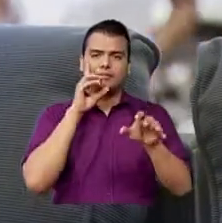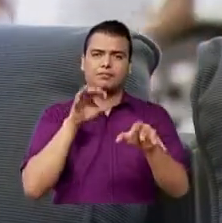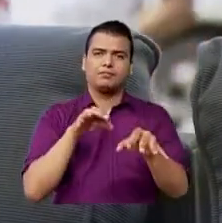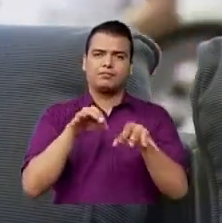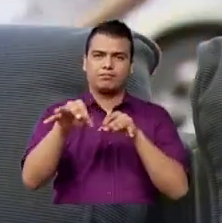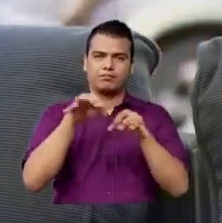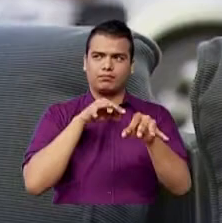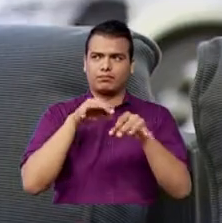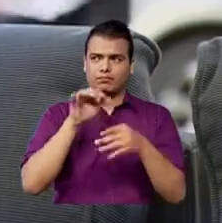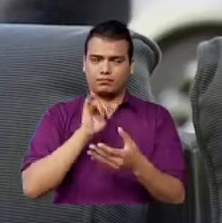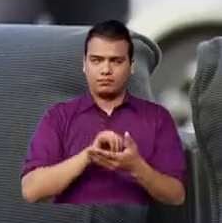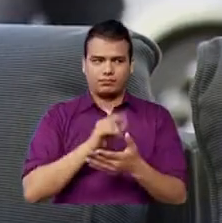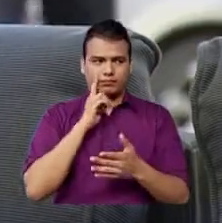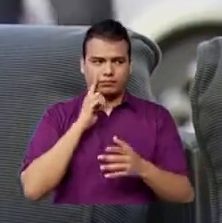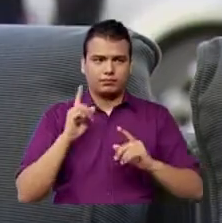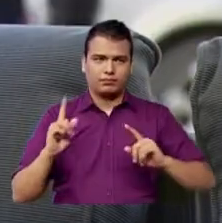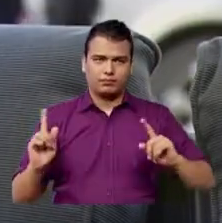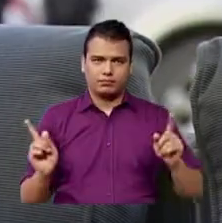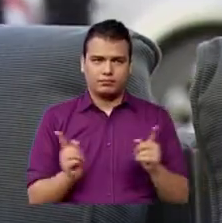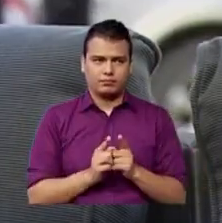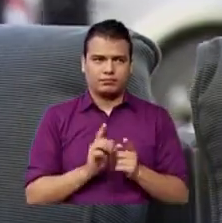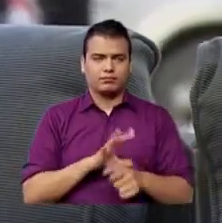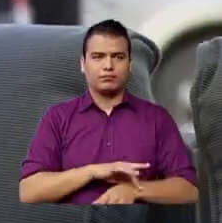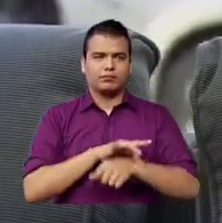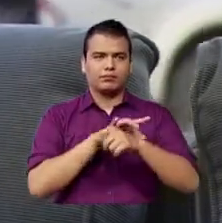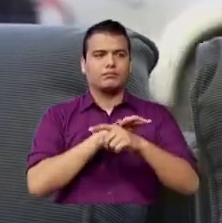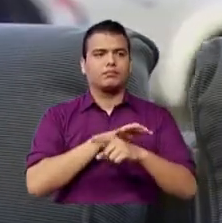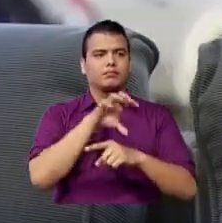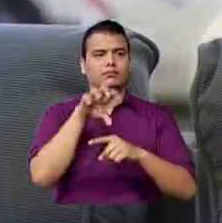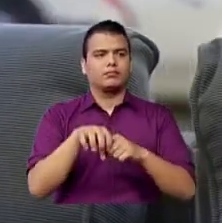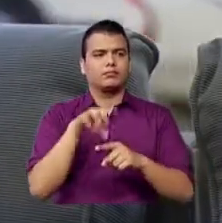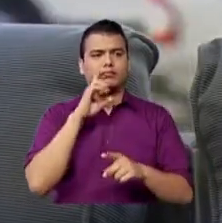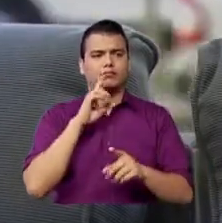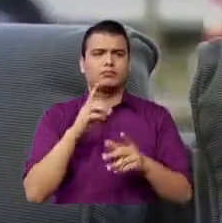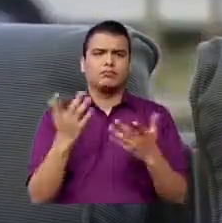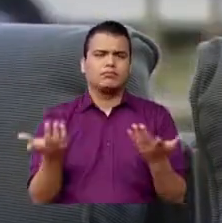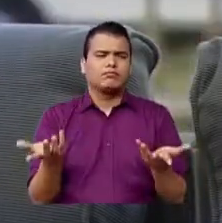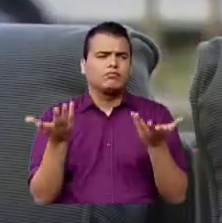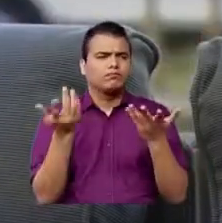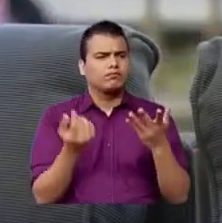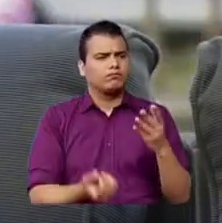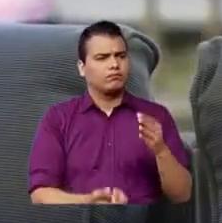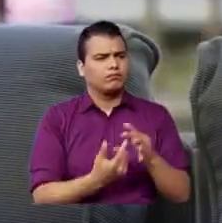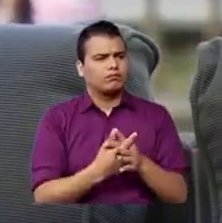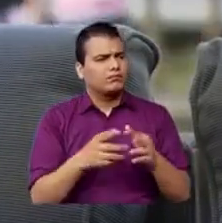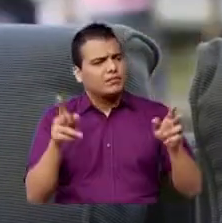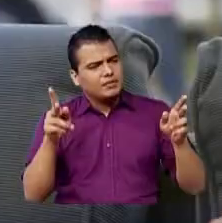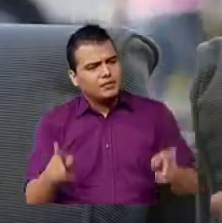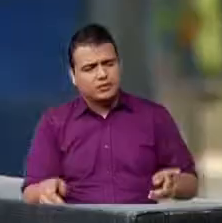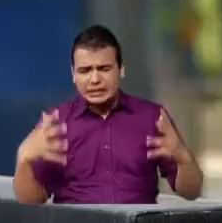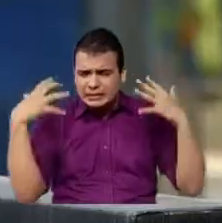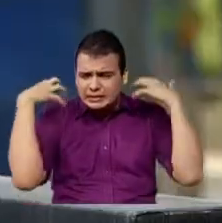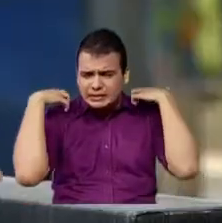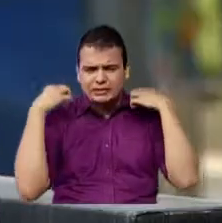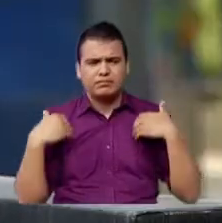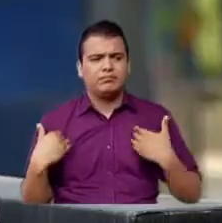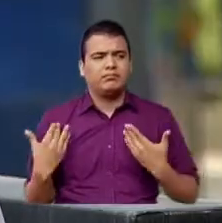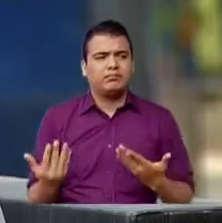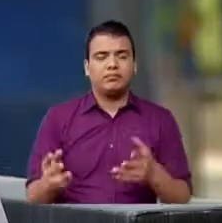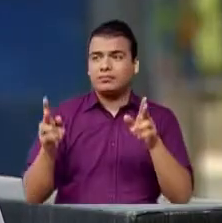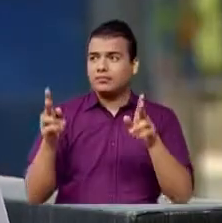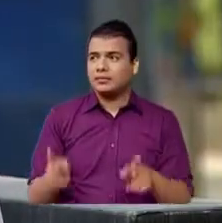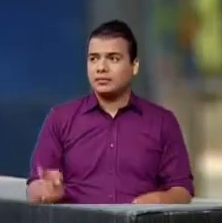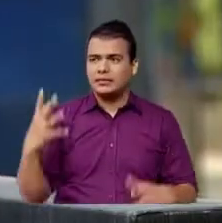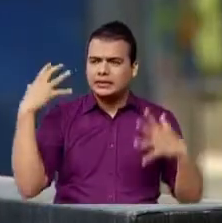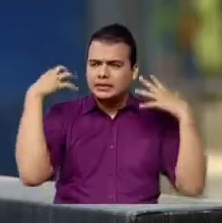hoy precisamente en esta pequeña cita médica que es sobre el estrés. Bueno, ¿cuáles son las características de una persona estresada? Bueno, Luis Fernando, el perfil de una persona